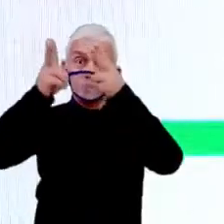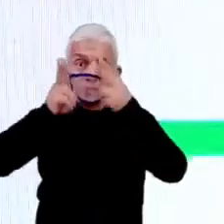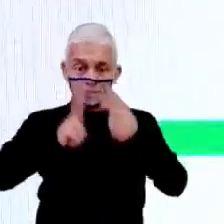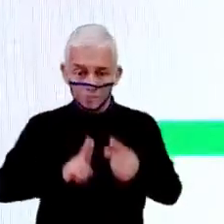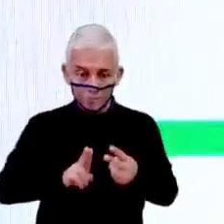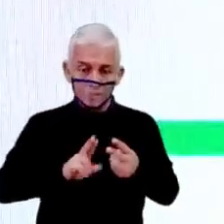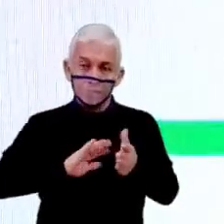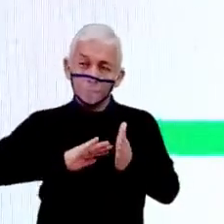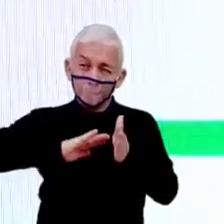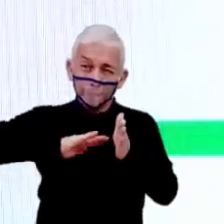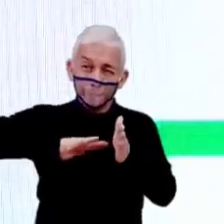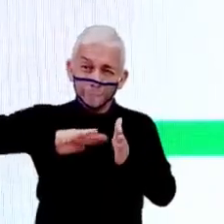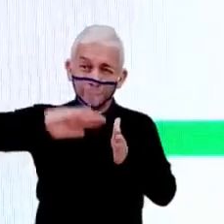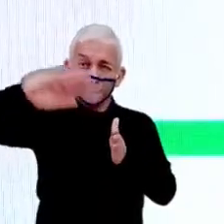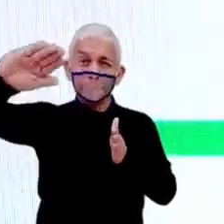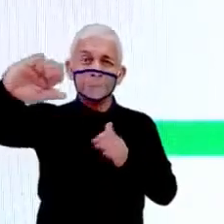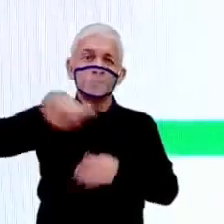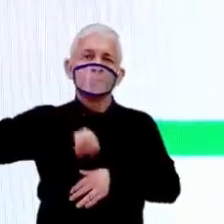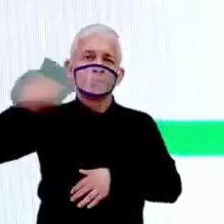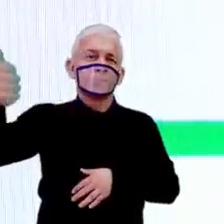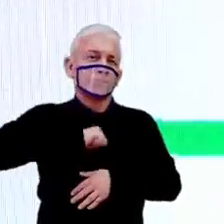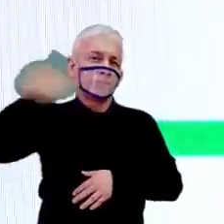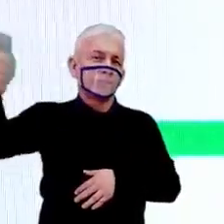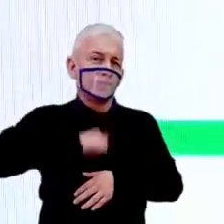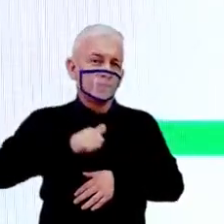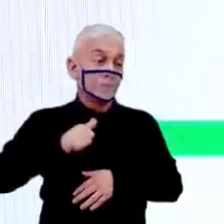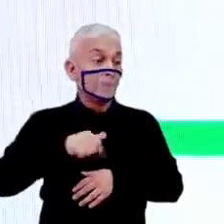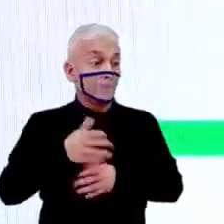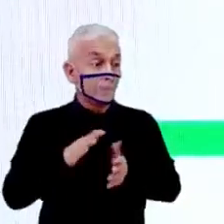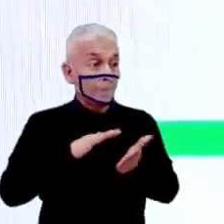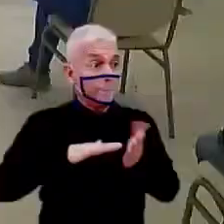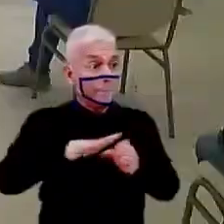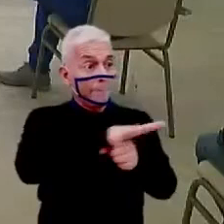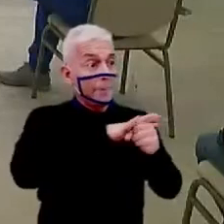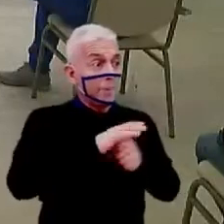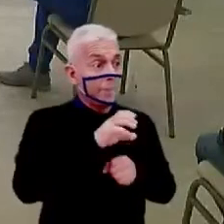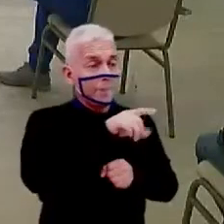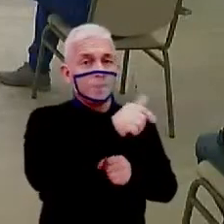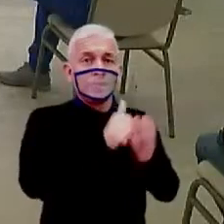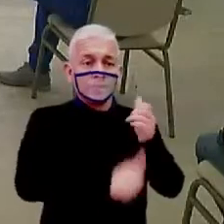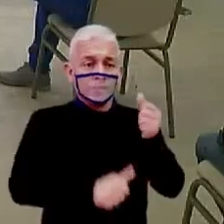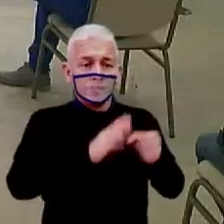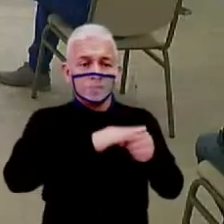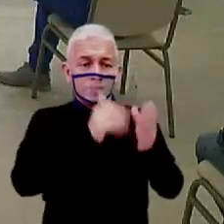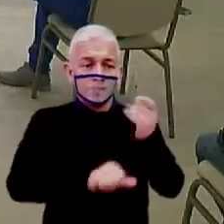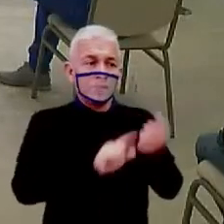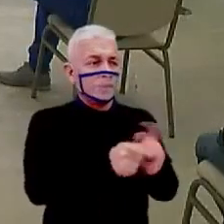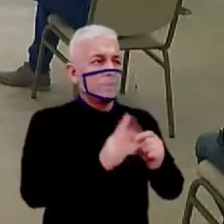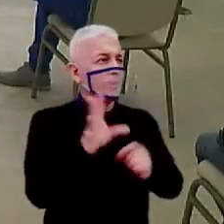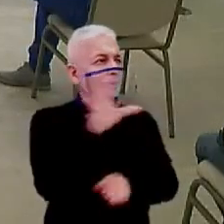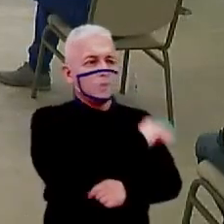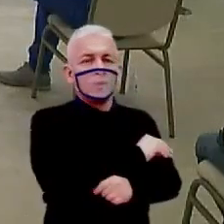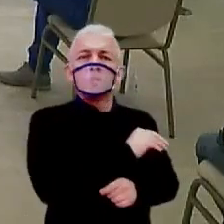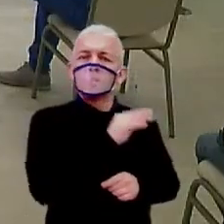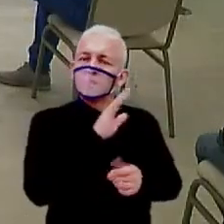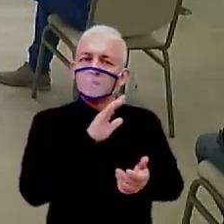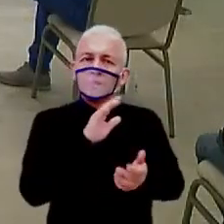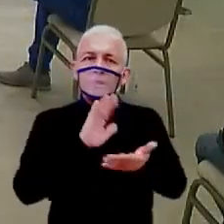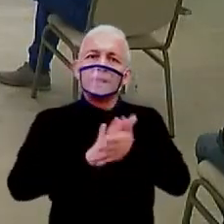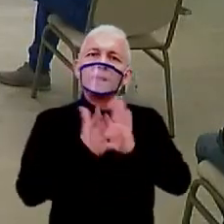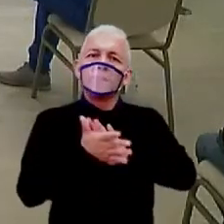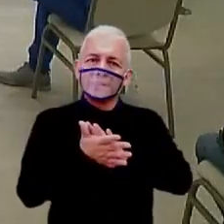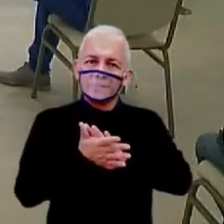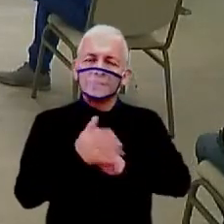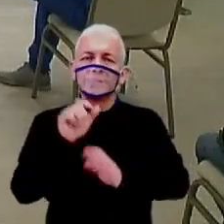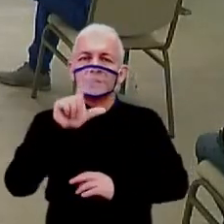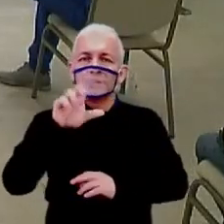está ya de pavimentado prácticamente todo el barrio, y ese barrio tuvimos que cambiarle redes de acueducto y de alcantarillado, alcalde. Igual La Paz.